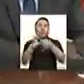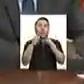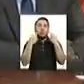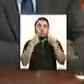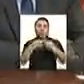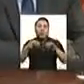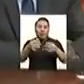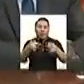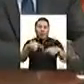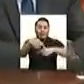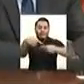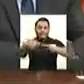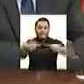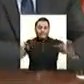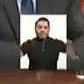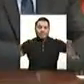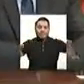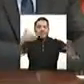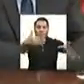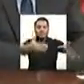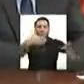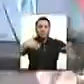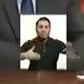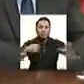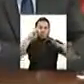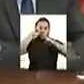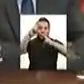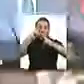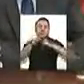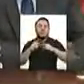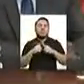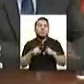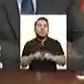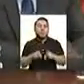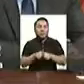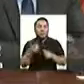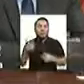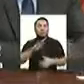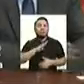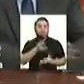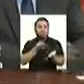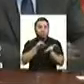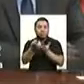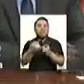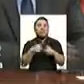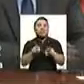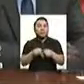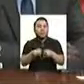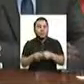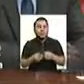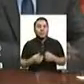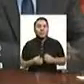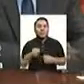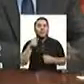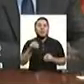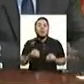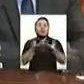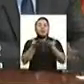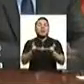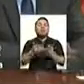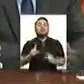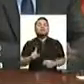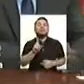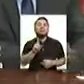sí es de enorme importancia histórica, vecinal y de fraternidad. Pero al mismo tiempo marca un hito